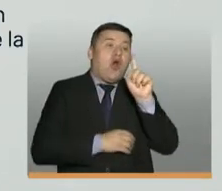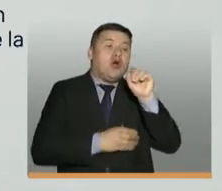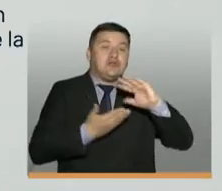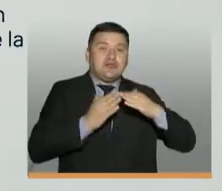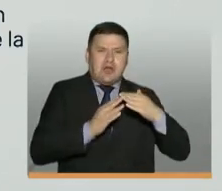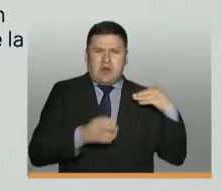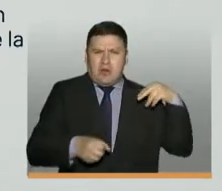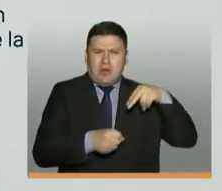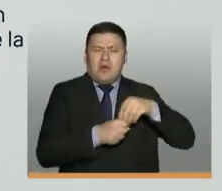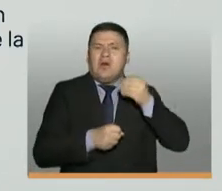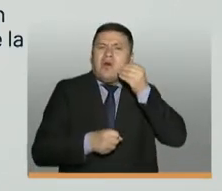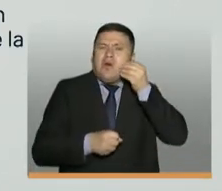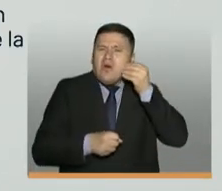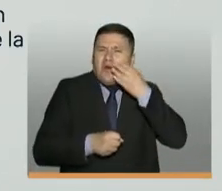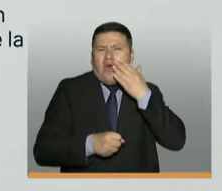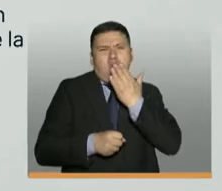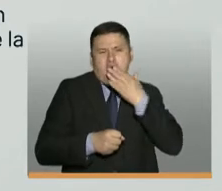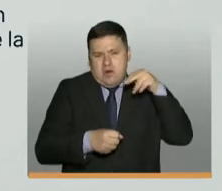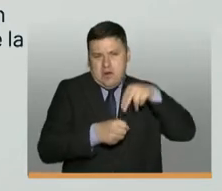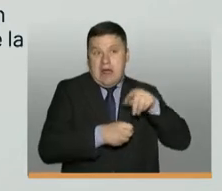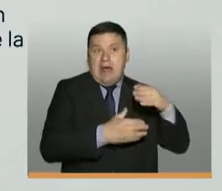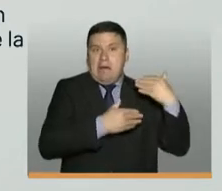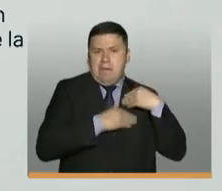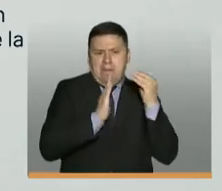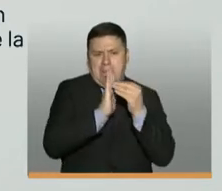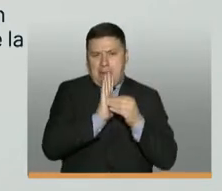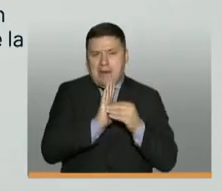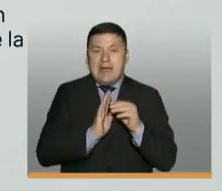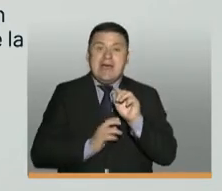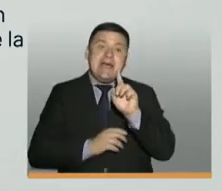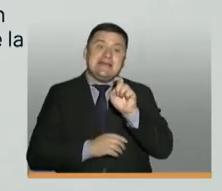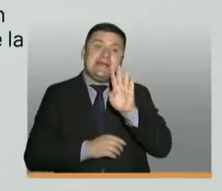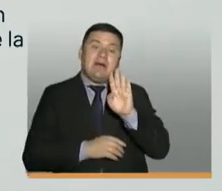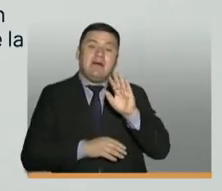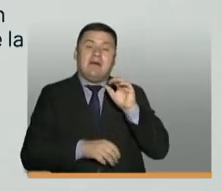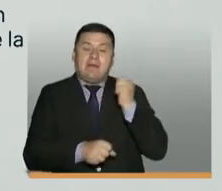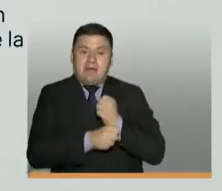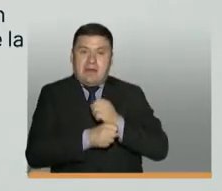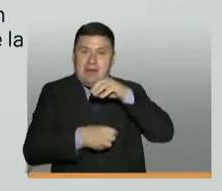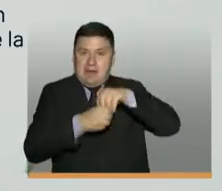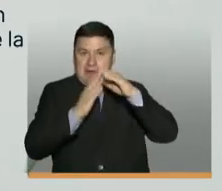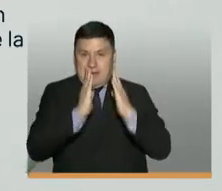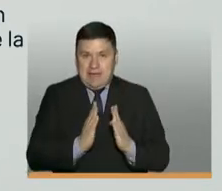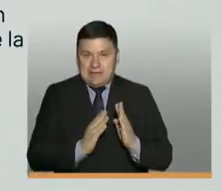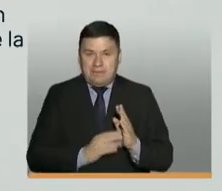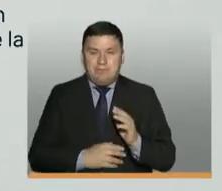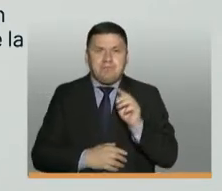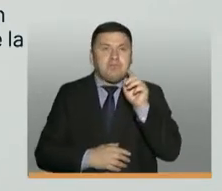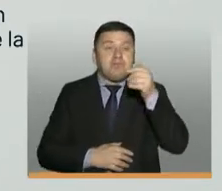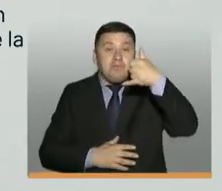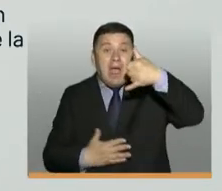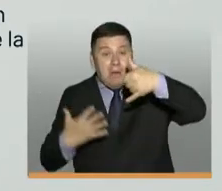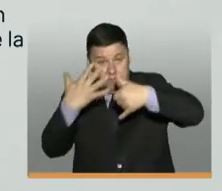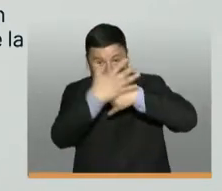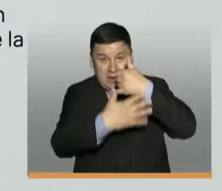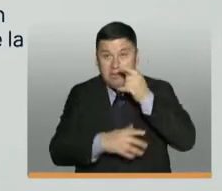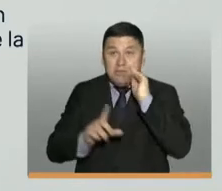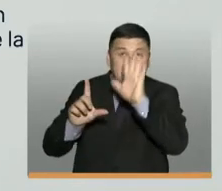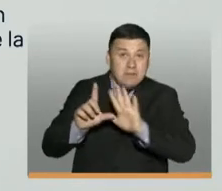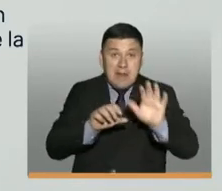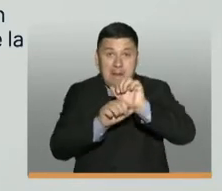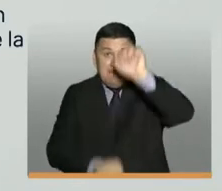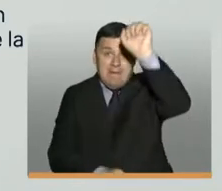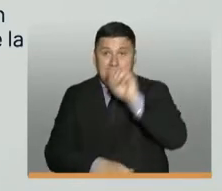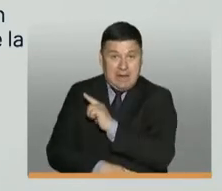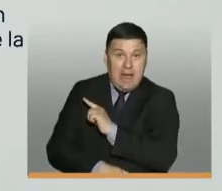comunidades indígenas y 62 entidades territoriales que continúan en trabajo en casa. Como decía el señor presidente, se tuvo en